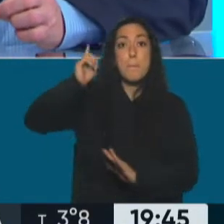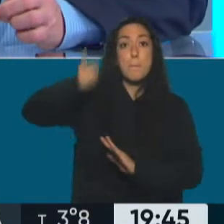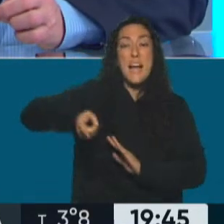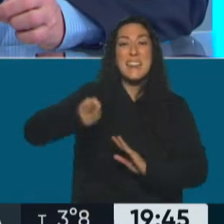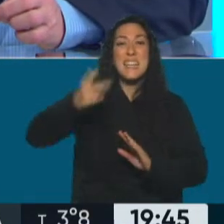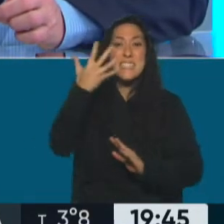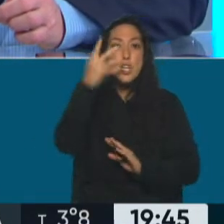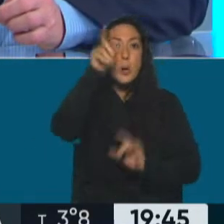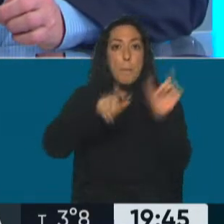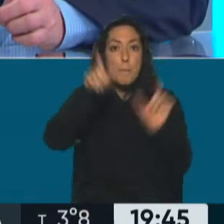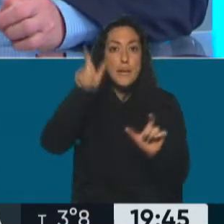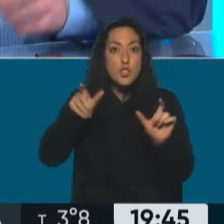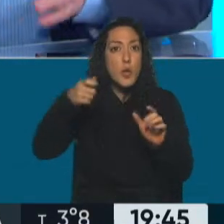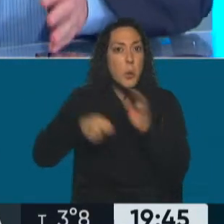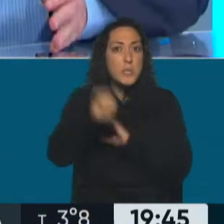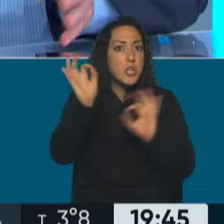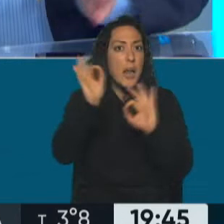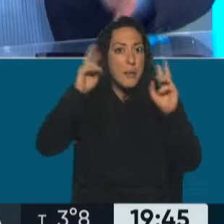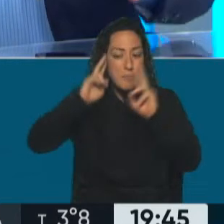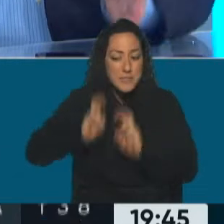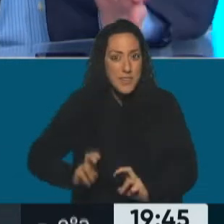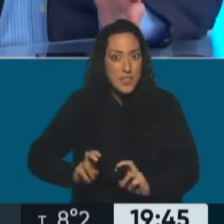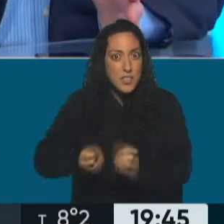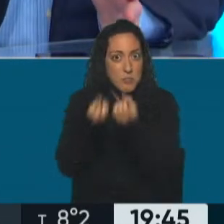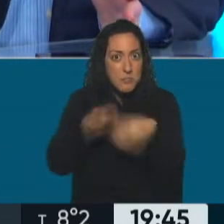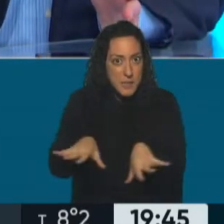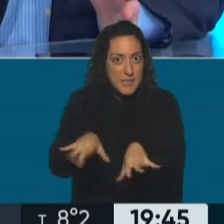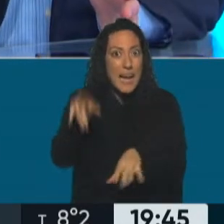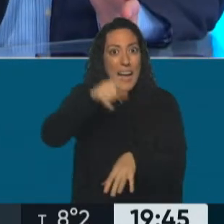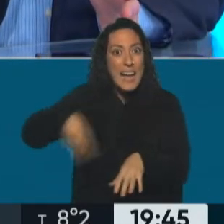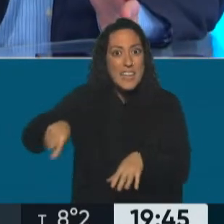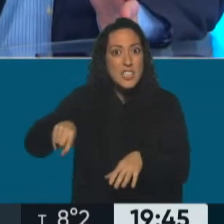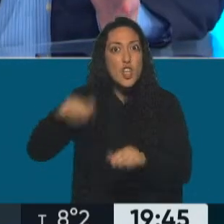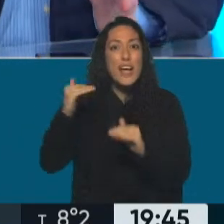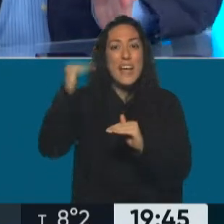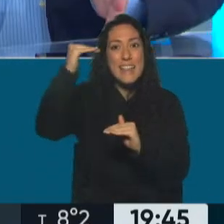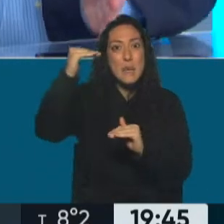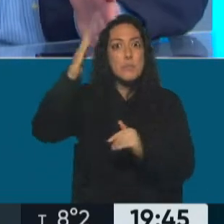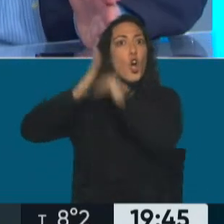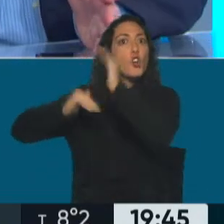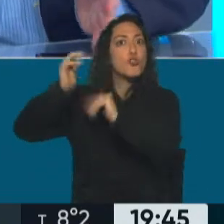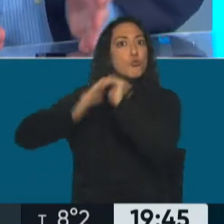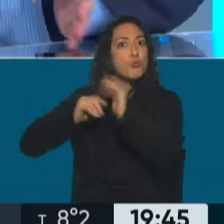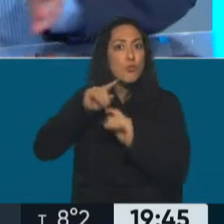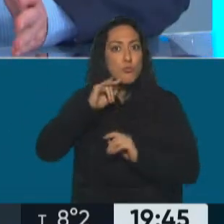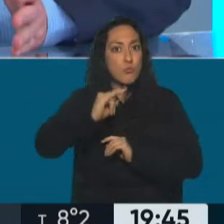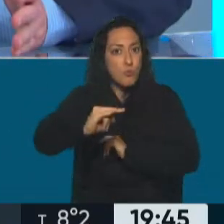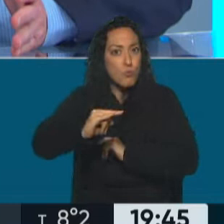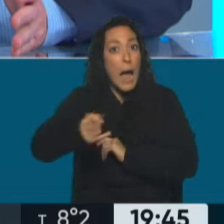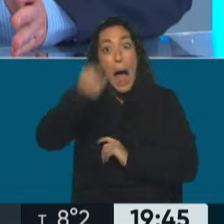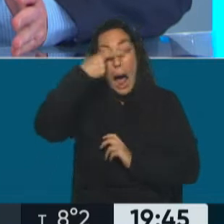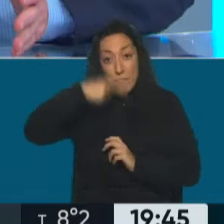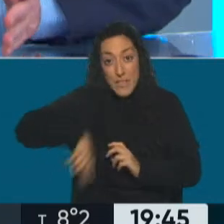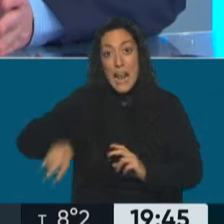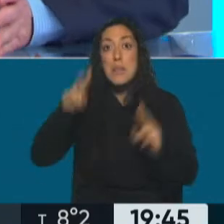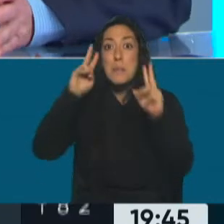personas que no habían llegado al juicio y que son las que construyeron el entrepiso es decir que terminan pidiendo que se